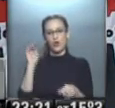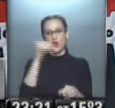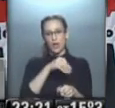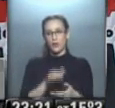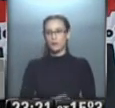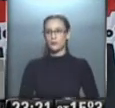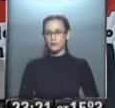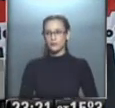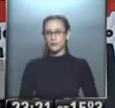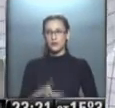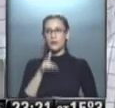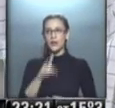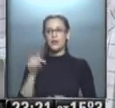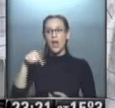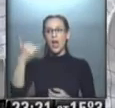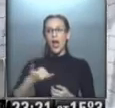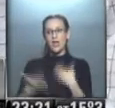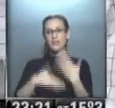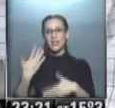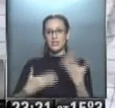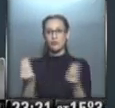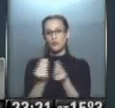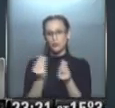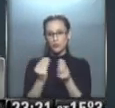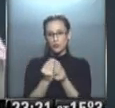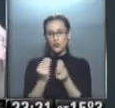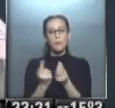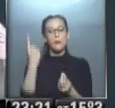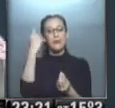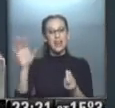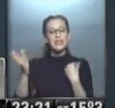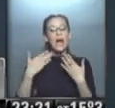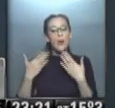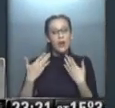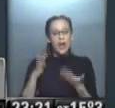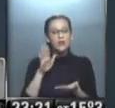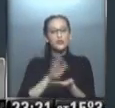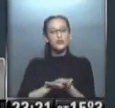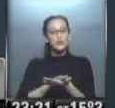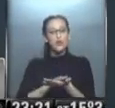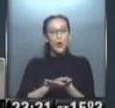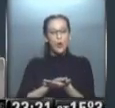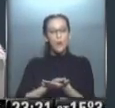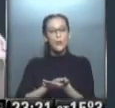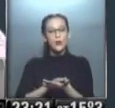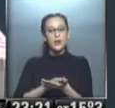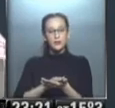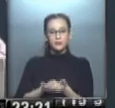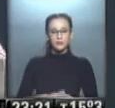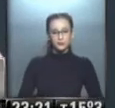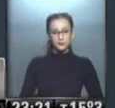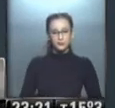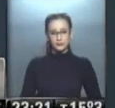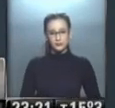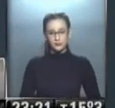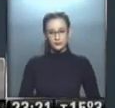Creo que está habiendo un gran avance, que es por primera vez discutir en un ámbito tripartito